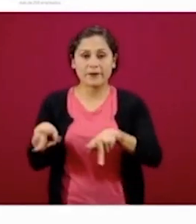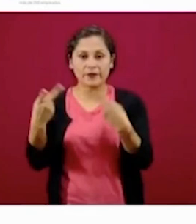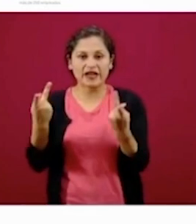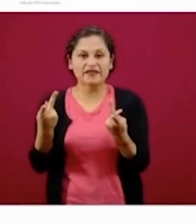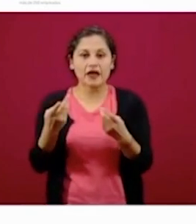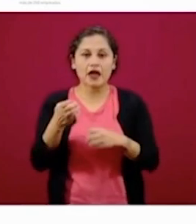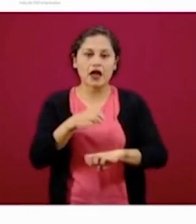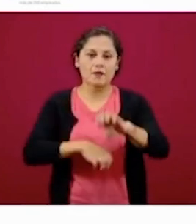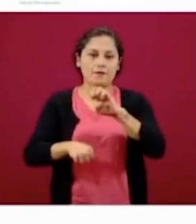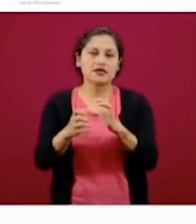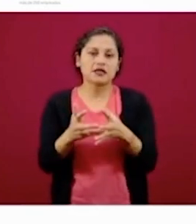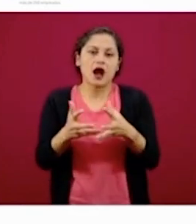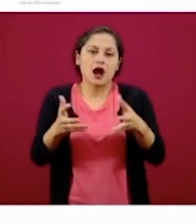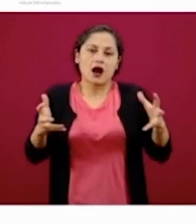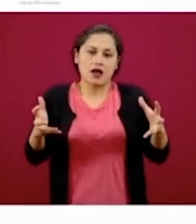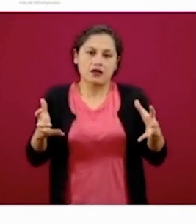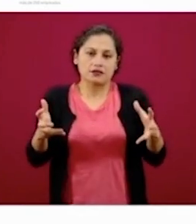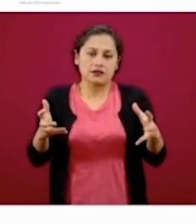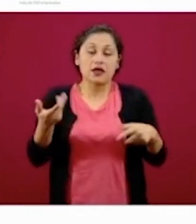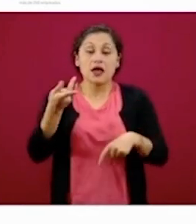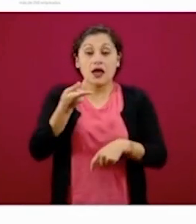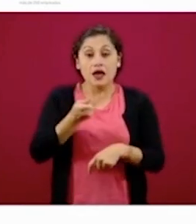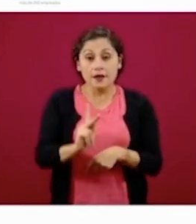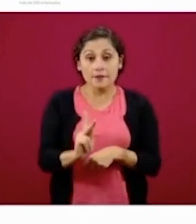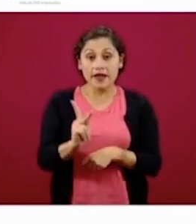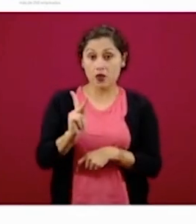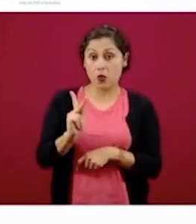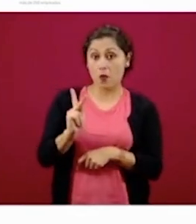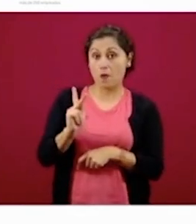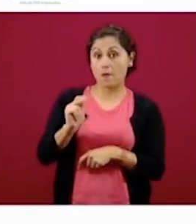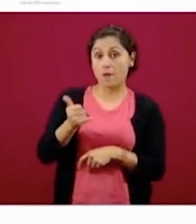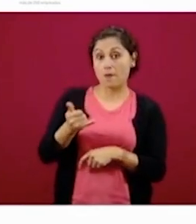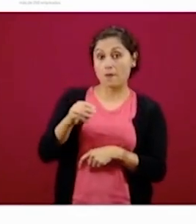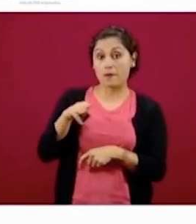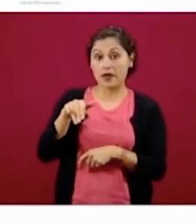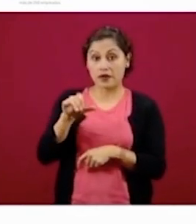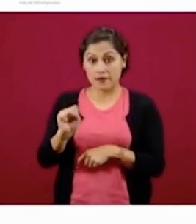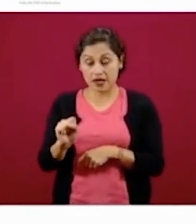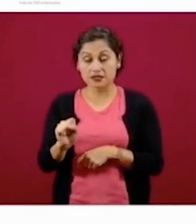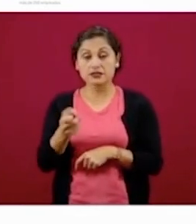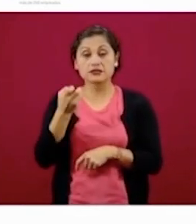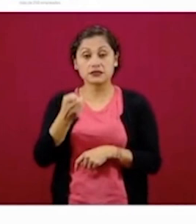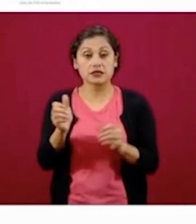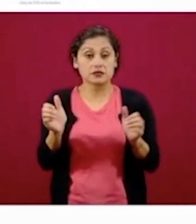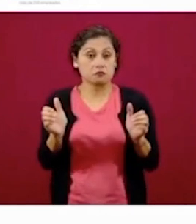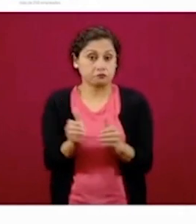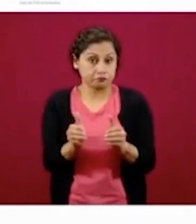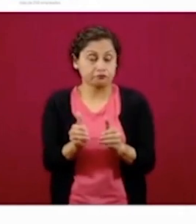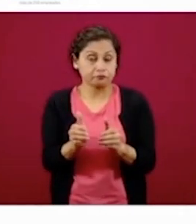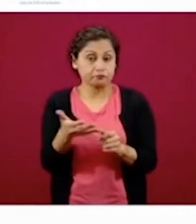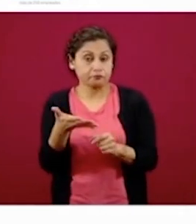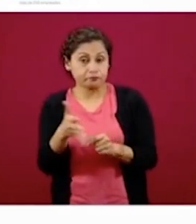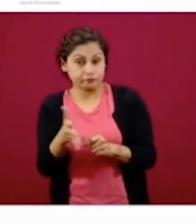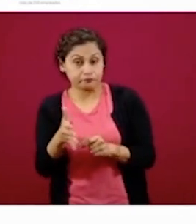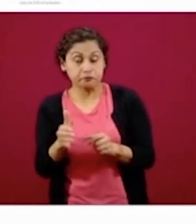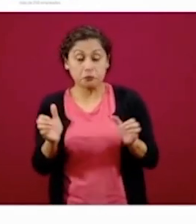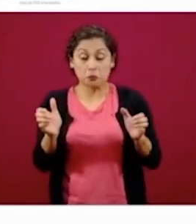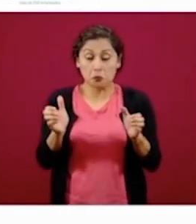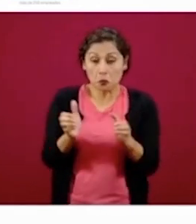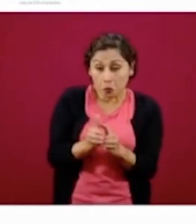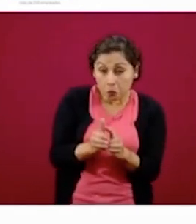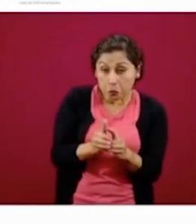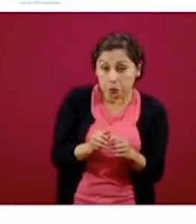94%. Las medianas, más o menos un 6%, y entre las pequeñas y las